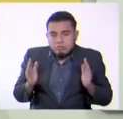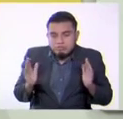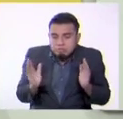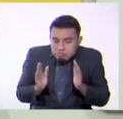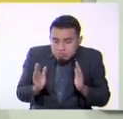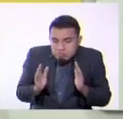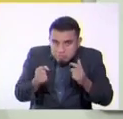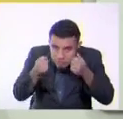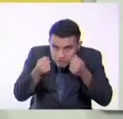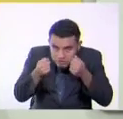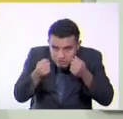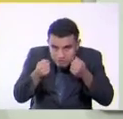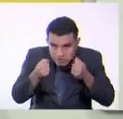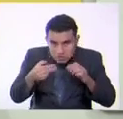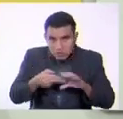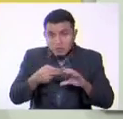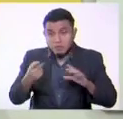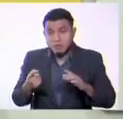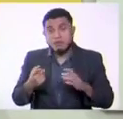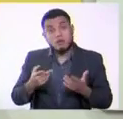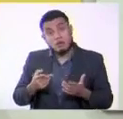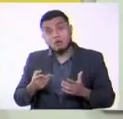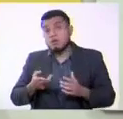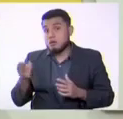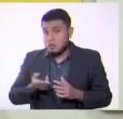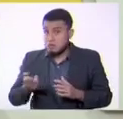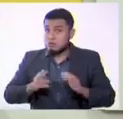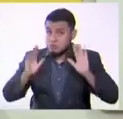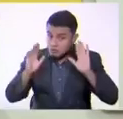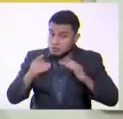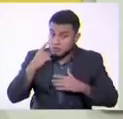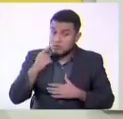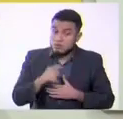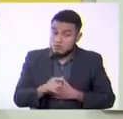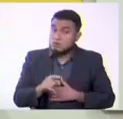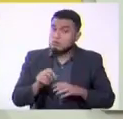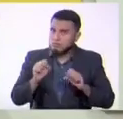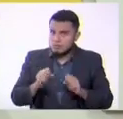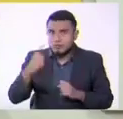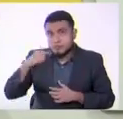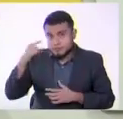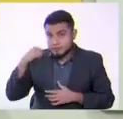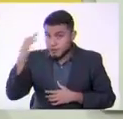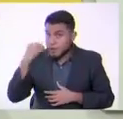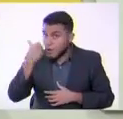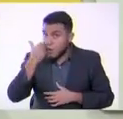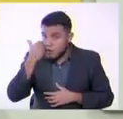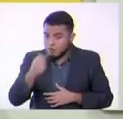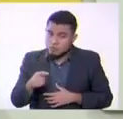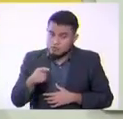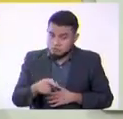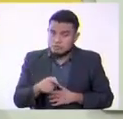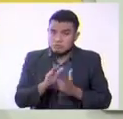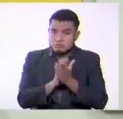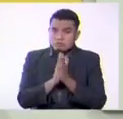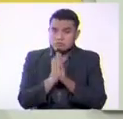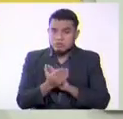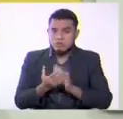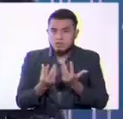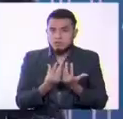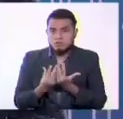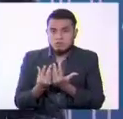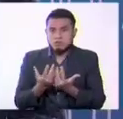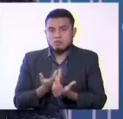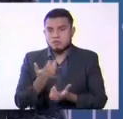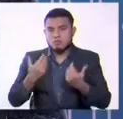rehabilitación, pero también van a haber penas en donde sí el joven o la joven puede llegar a estos lugares de readaptación social que tenemos. Cuando